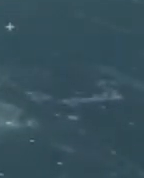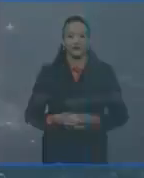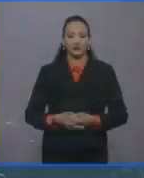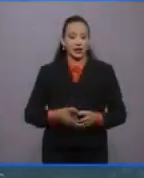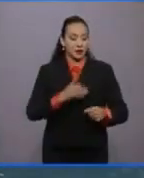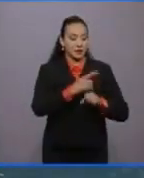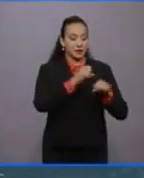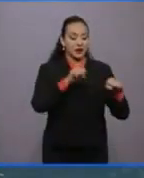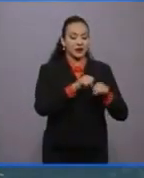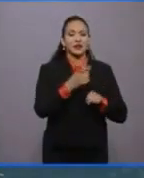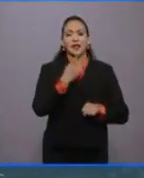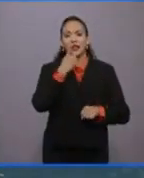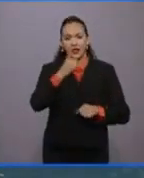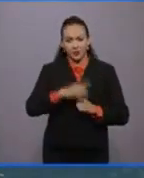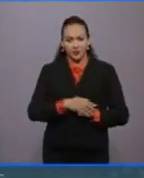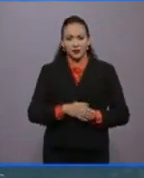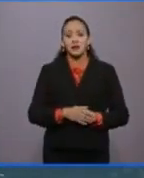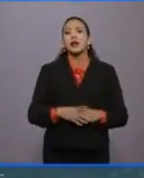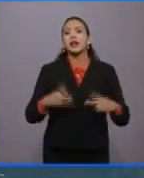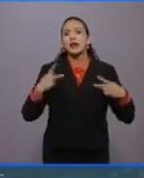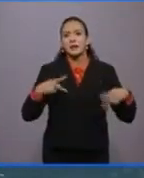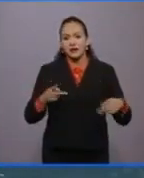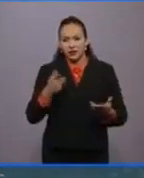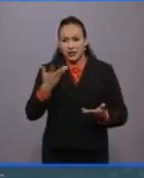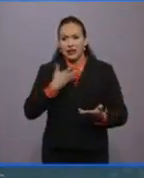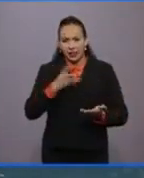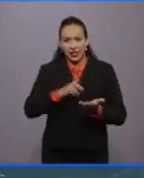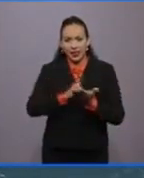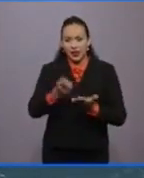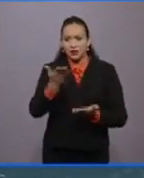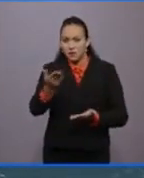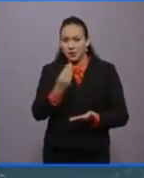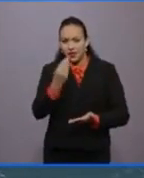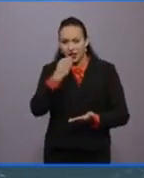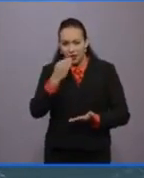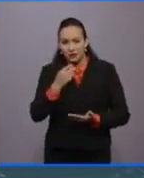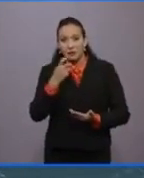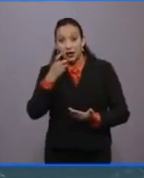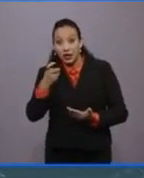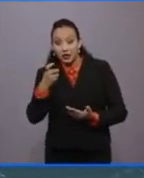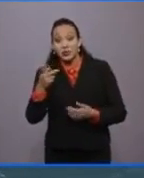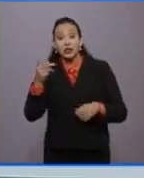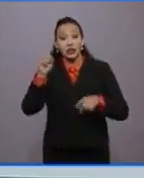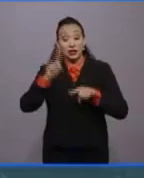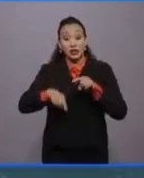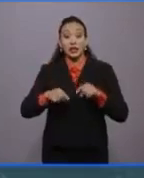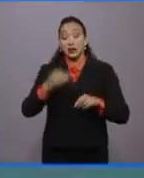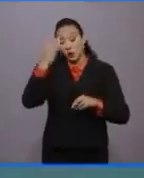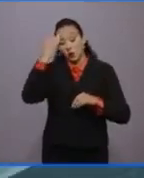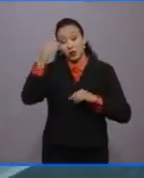La primera sala estableció que el derecho a reclamar alimentos no se pierde ni prescribe por el paso del tiempo.